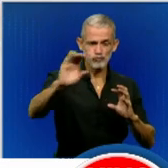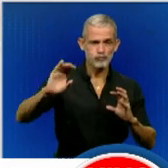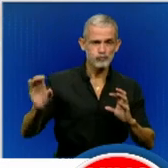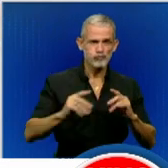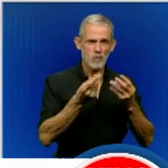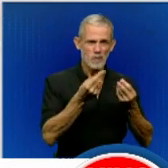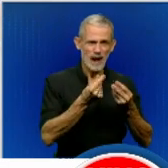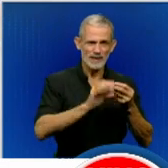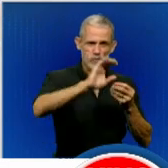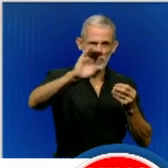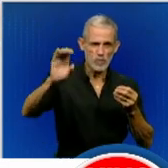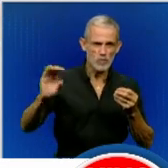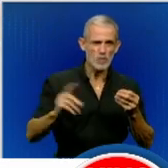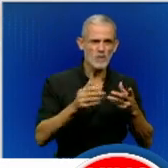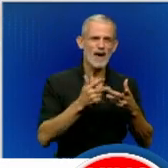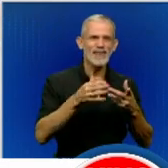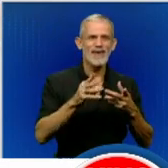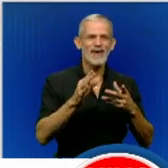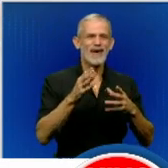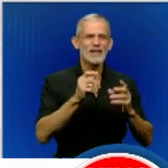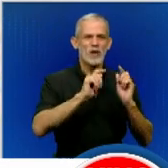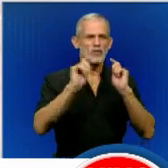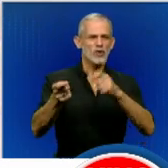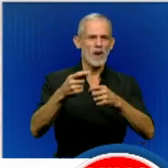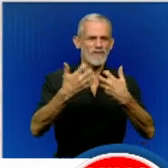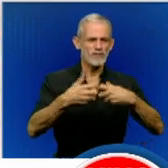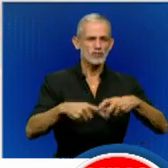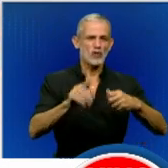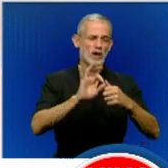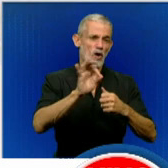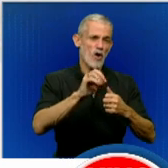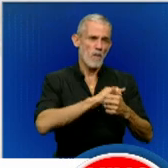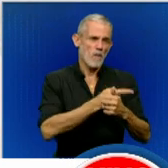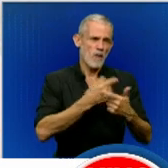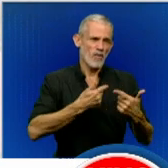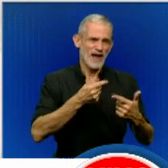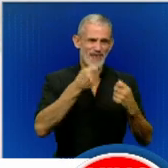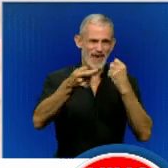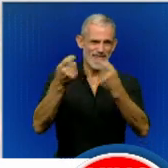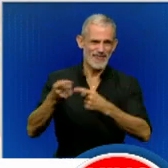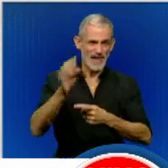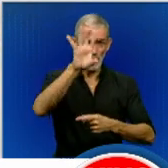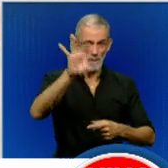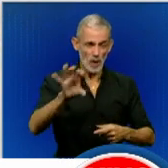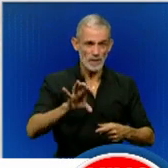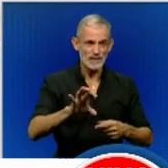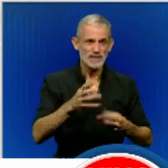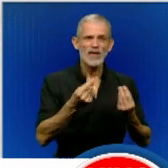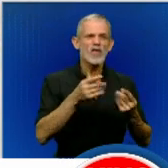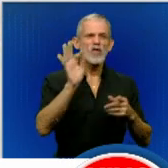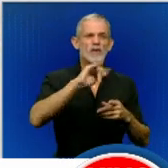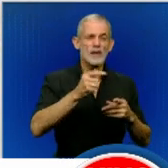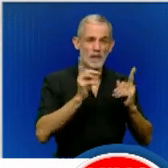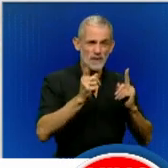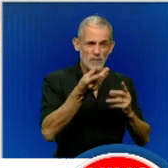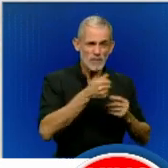recursos correspondientes al traslado de funciones competencias por parte de la nación a las provincias no se financiará con la coparticipación